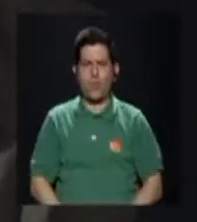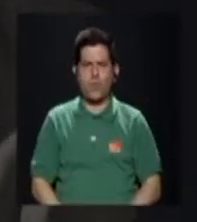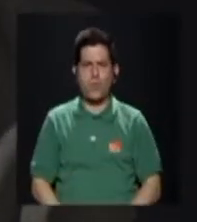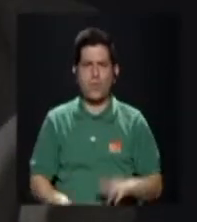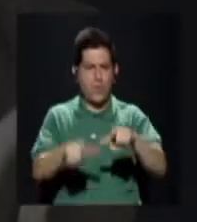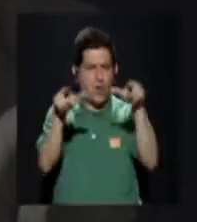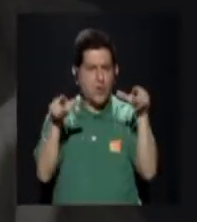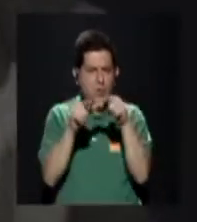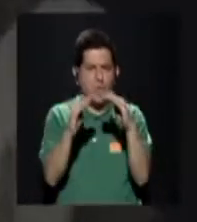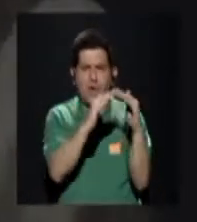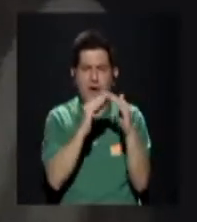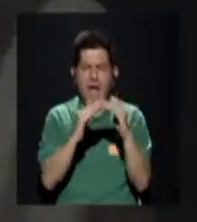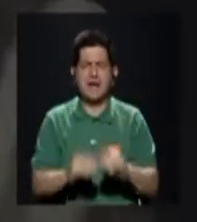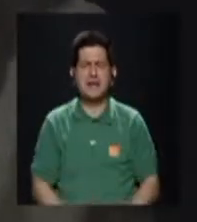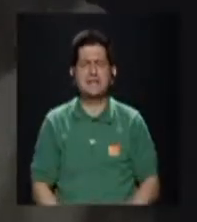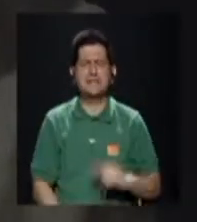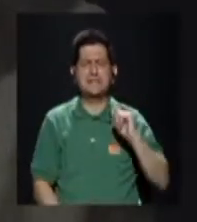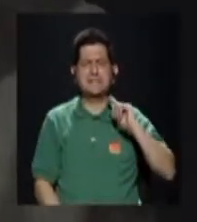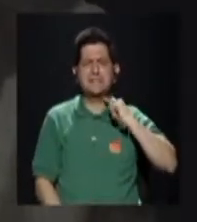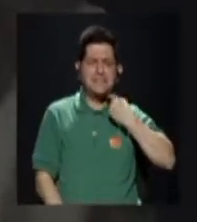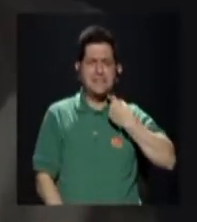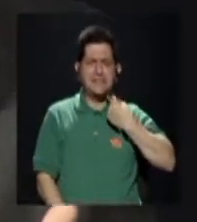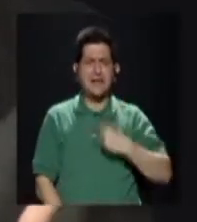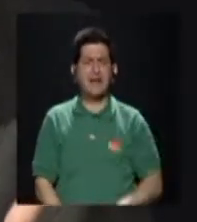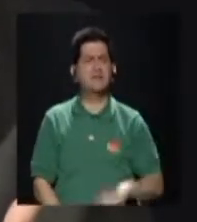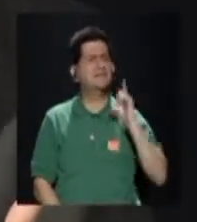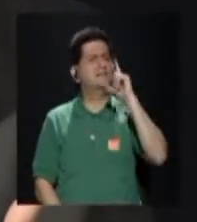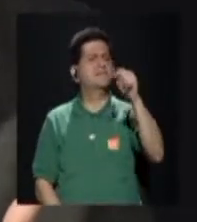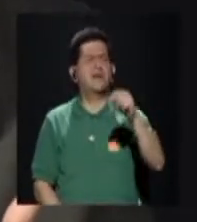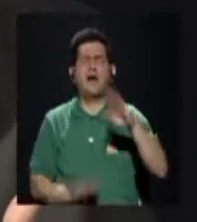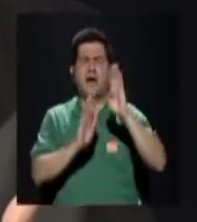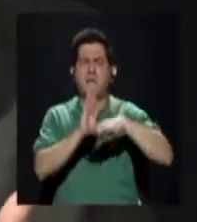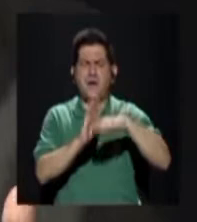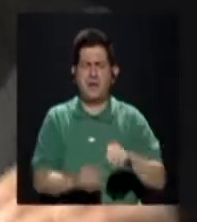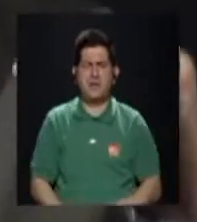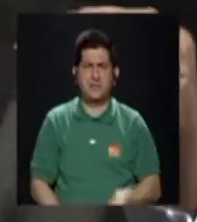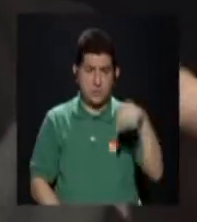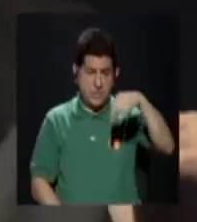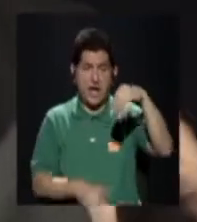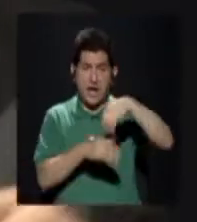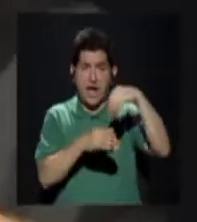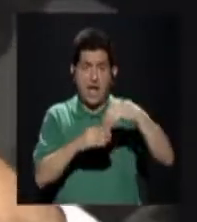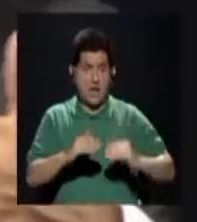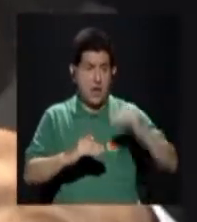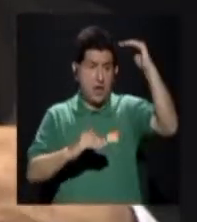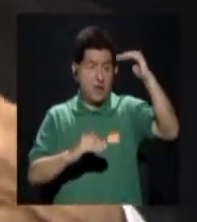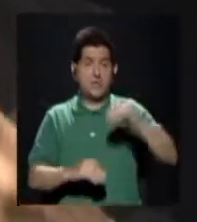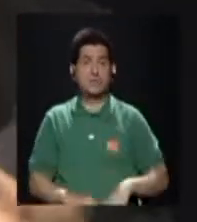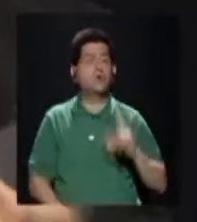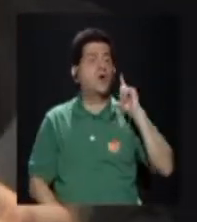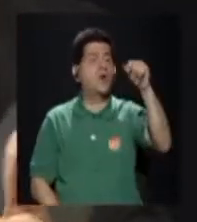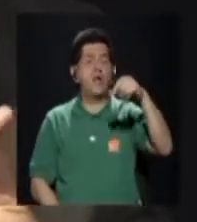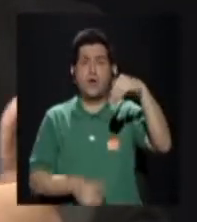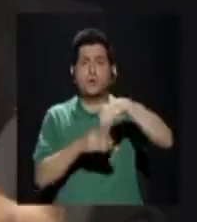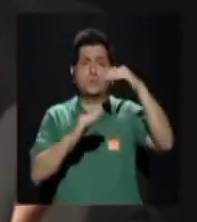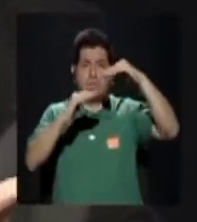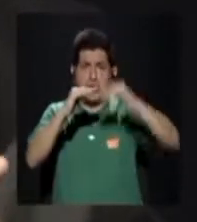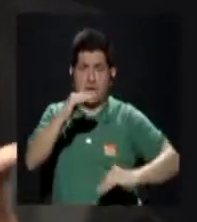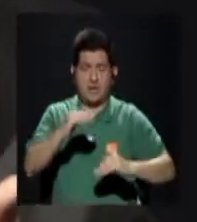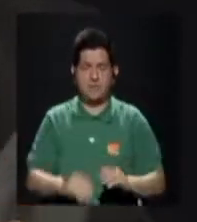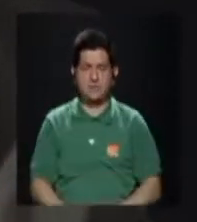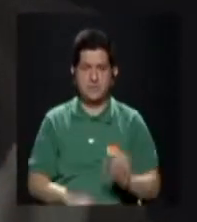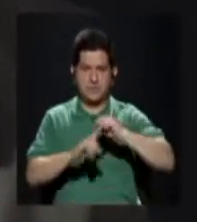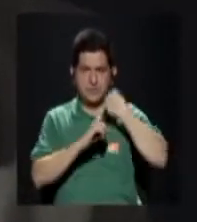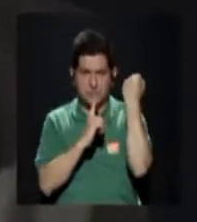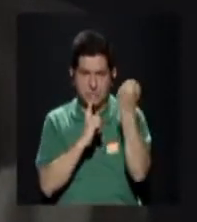muy caras, zonas rurales muy baratas, ingresos muy altos en las zonas urbanas, ingresos muy bajos. Es una